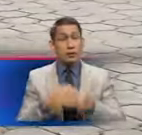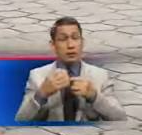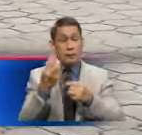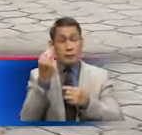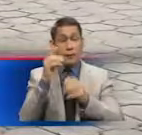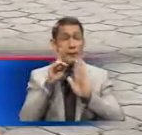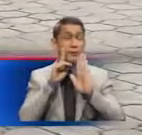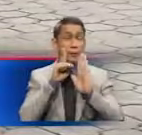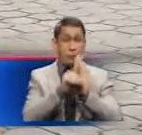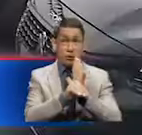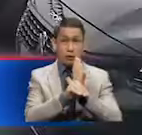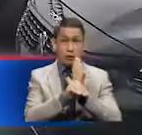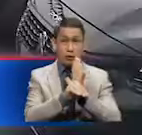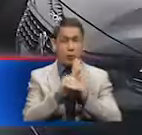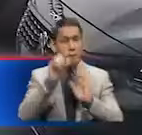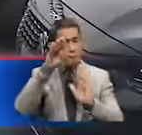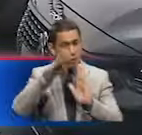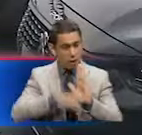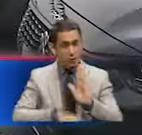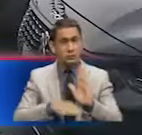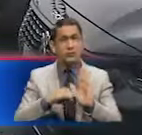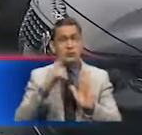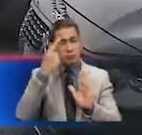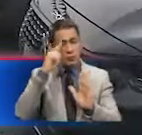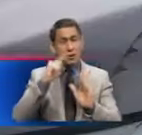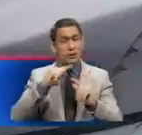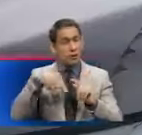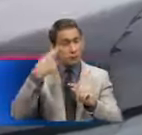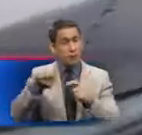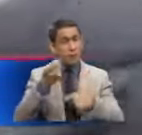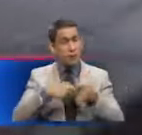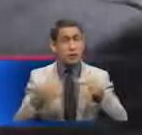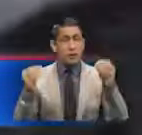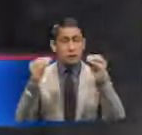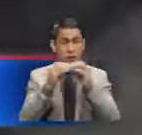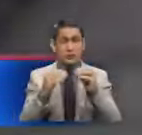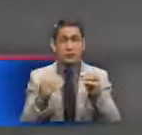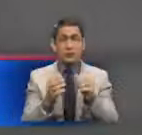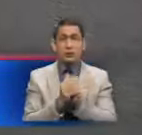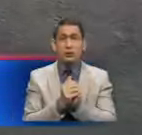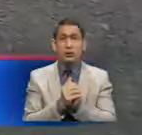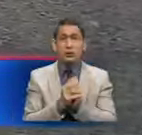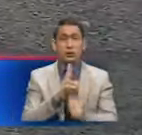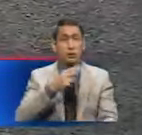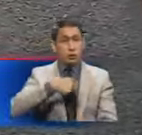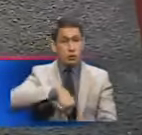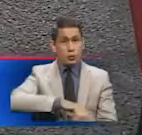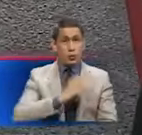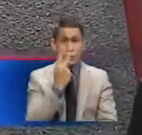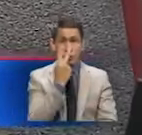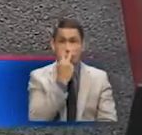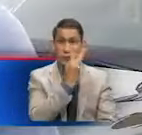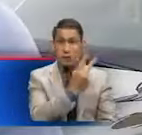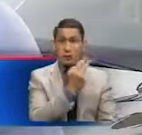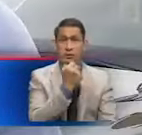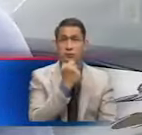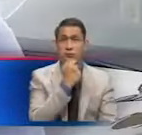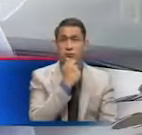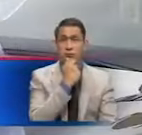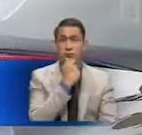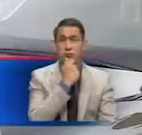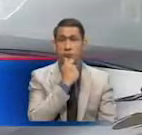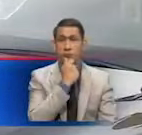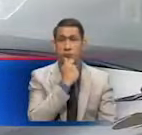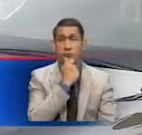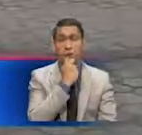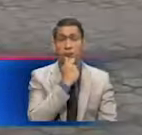poder vender más. Las expectativas es recuperarnos de lo que hemos podido revisar. En teoría deberíamos tener un incremento